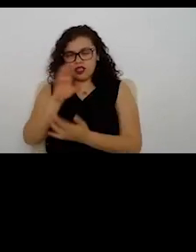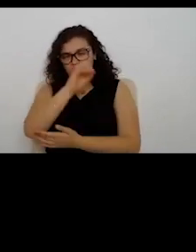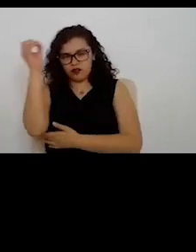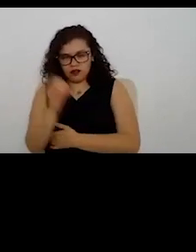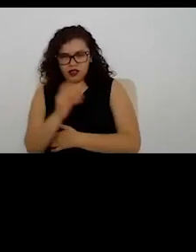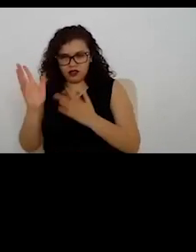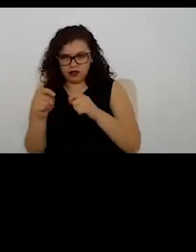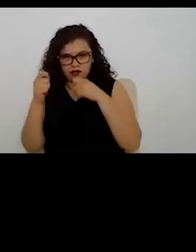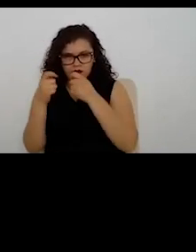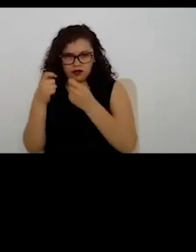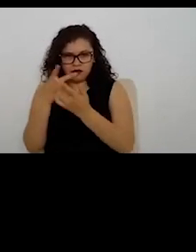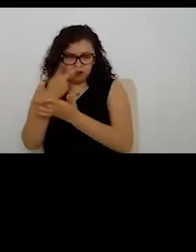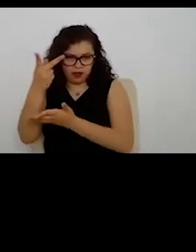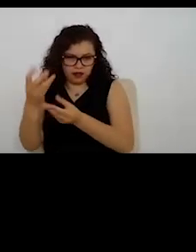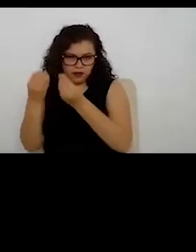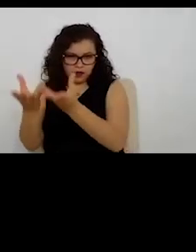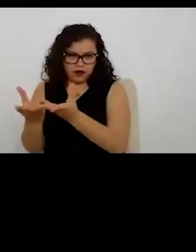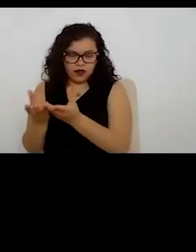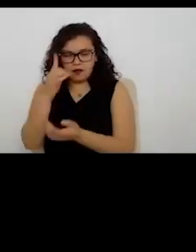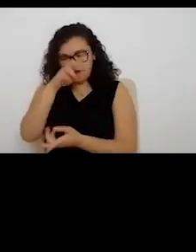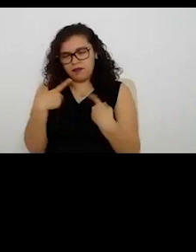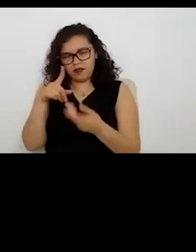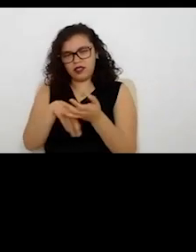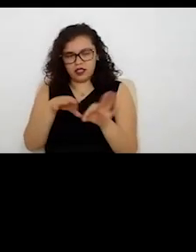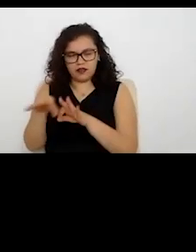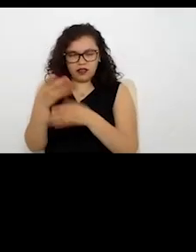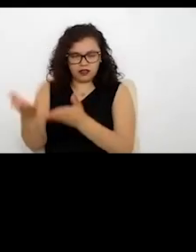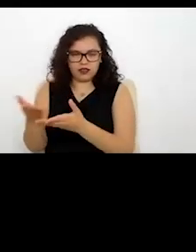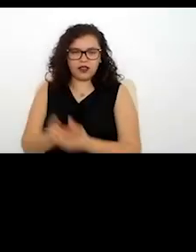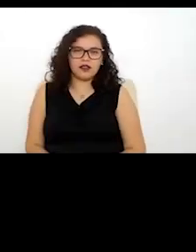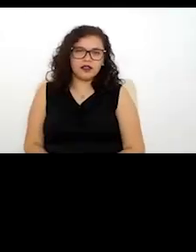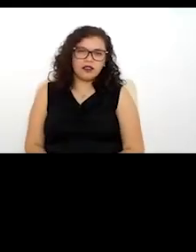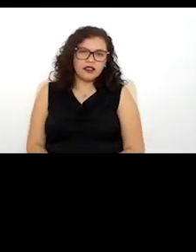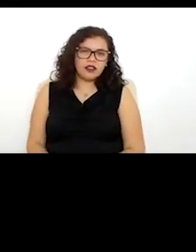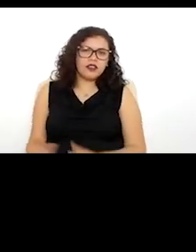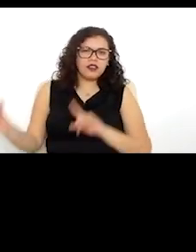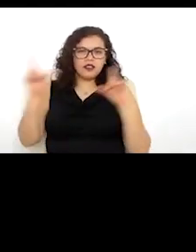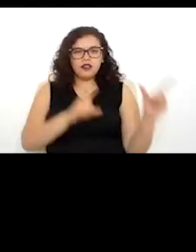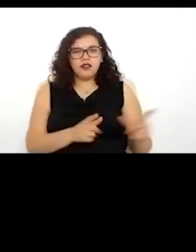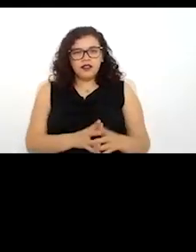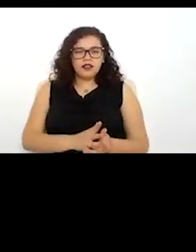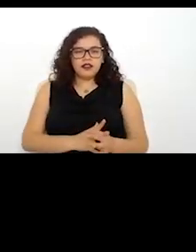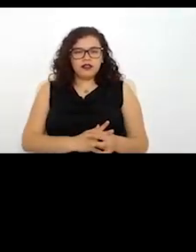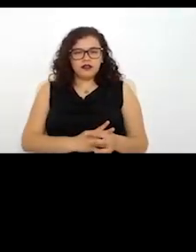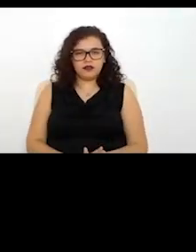obligaciones de los trabajadores. ¿Me podrías apoyar con la siguiente diapositiva?